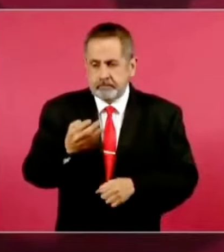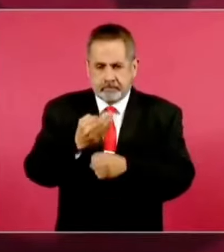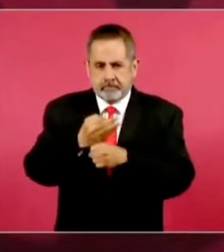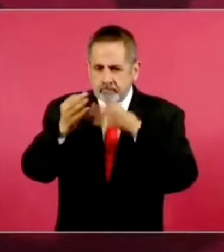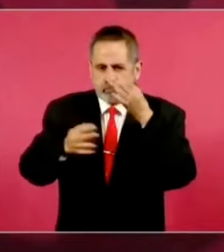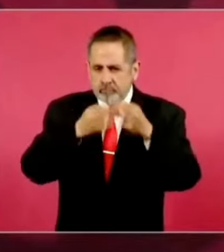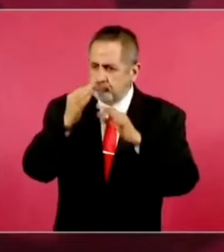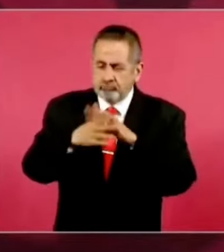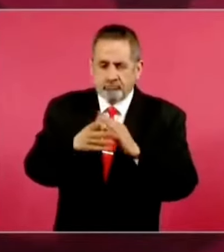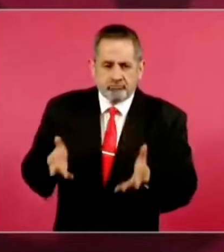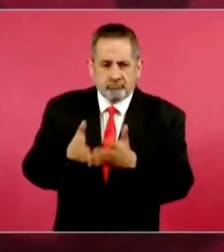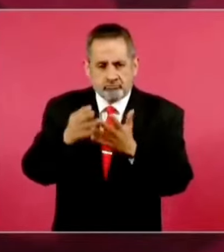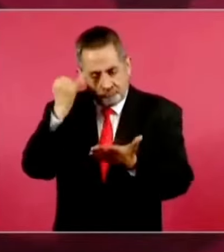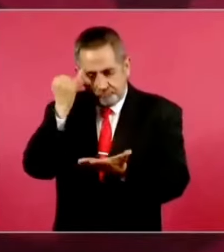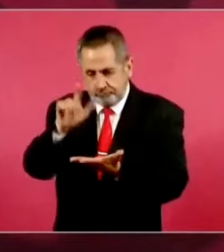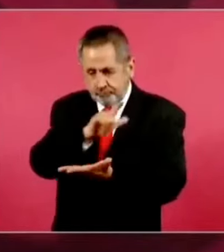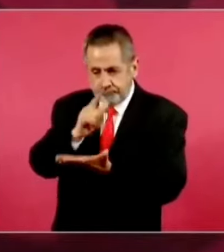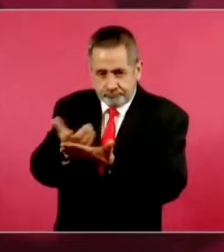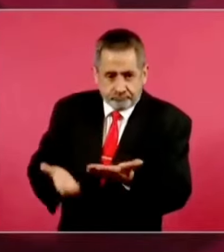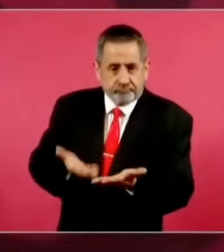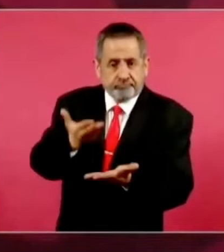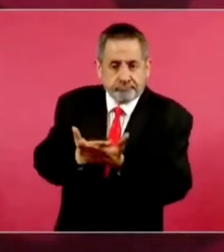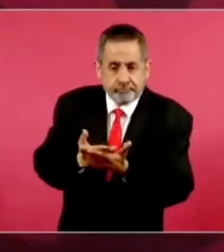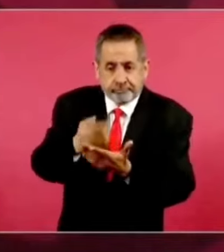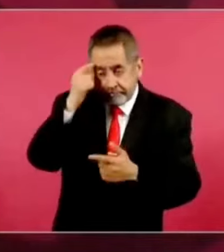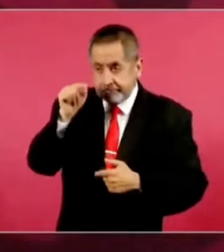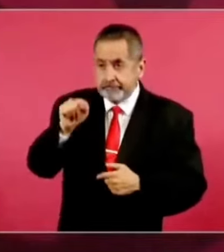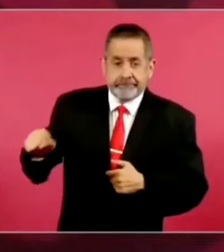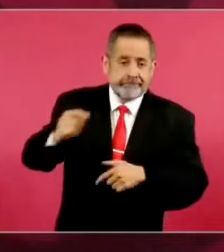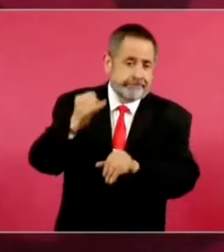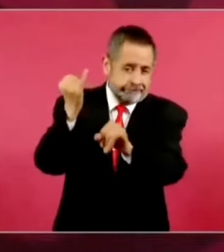la iniciativa de reforma para que el Internet